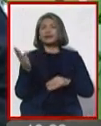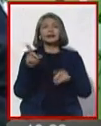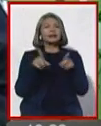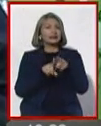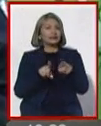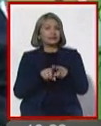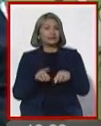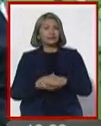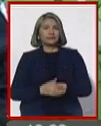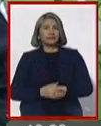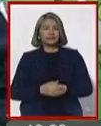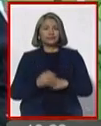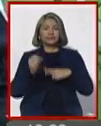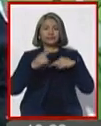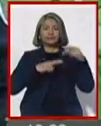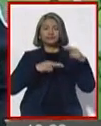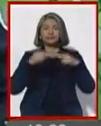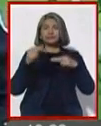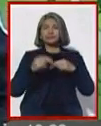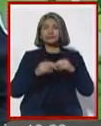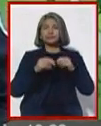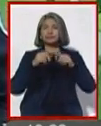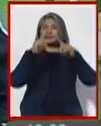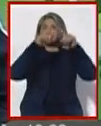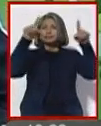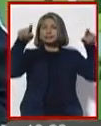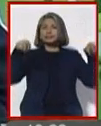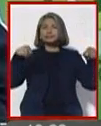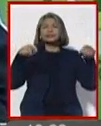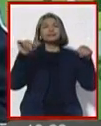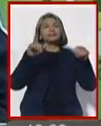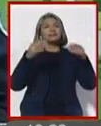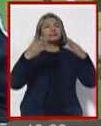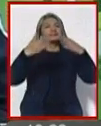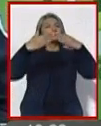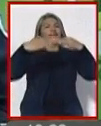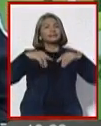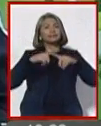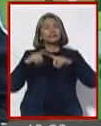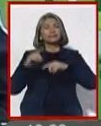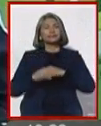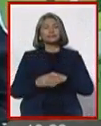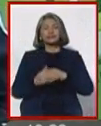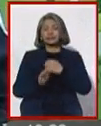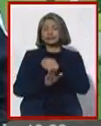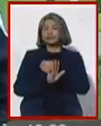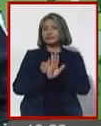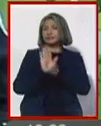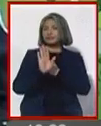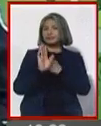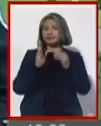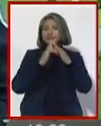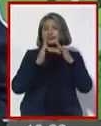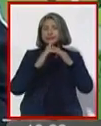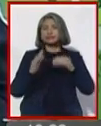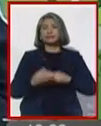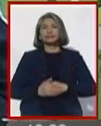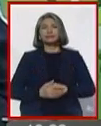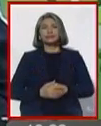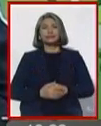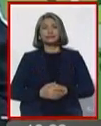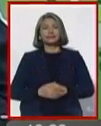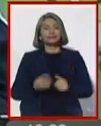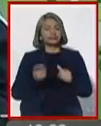como también en las obras de construcciones, letreros, gigantografía. La seguridad viene desde casa y nosotros somos los primeros en